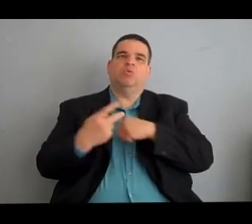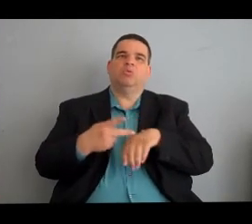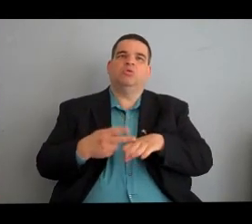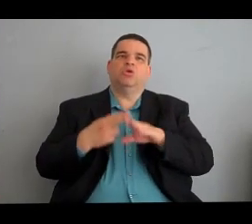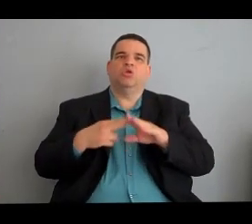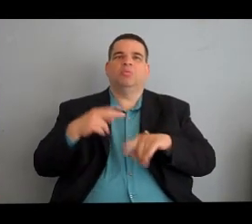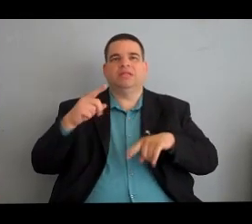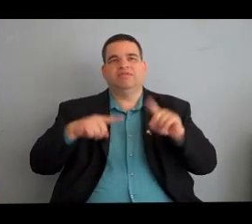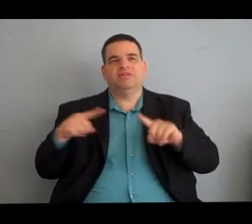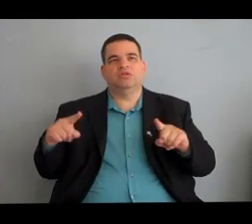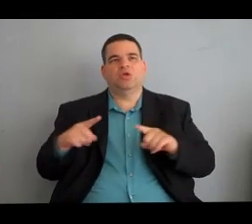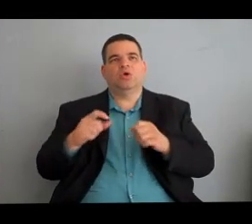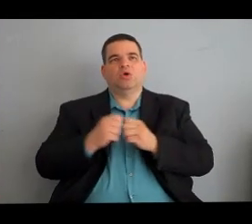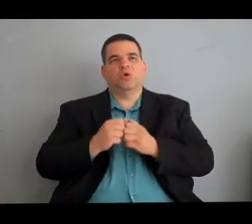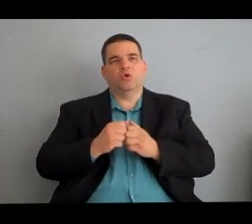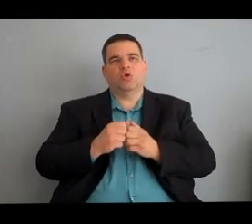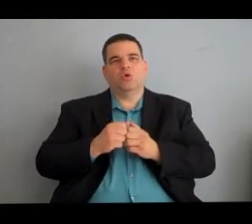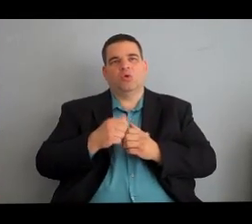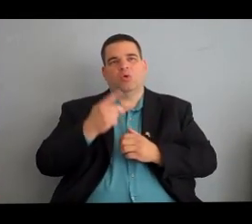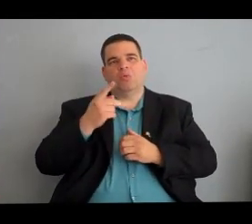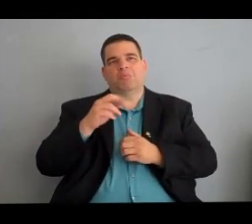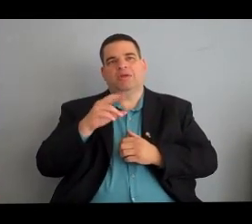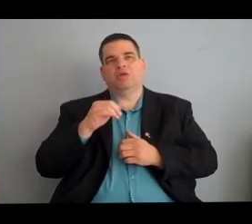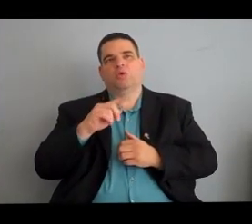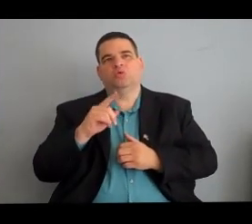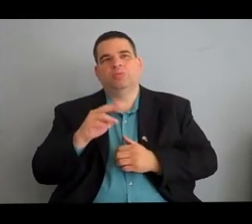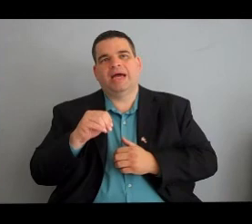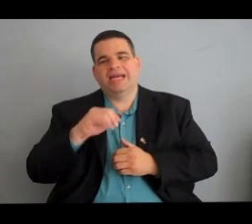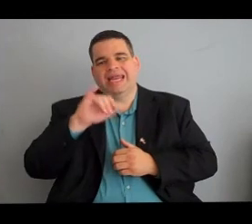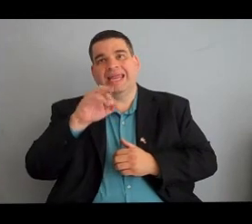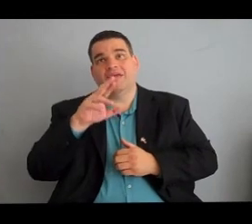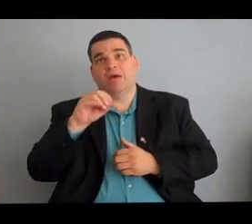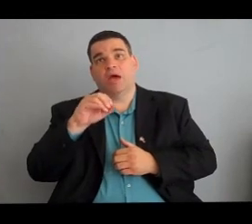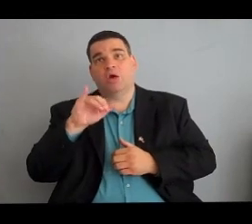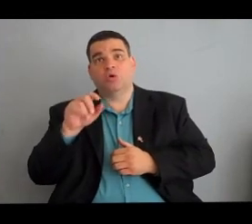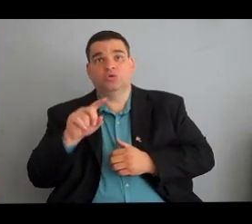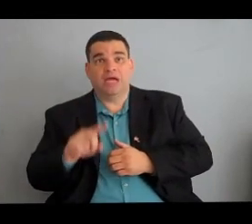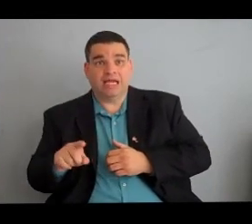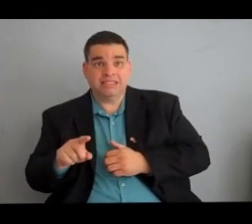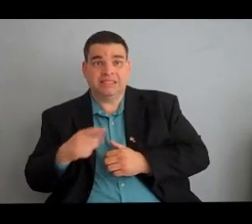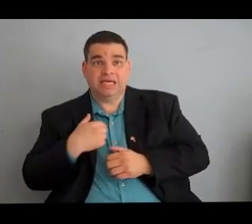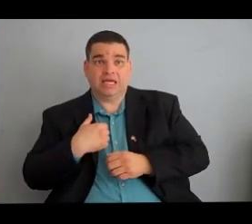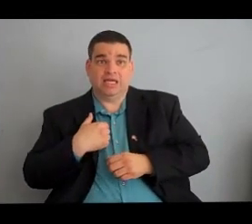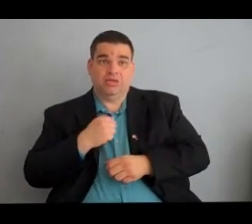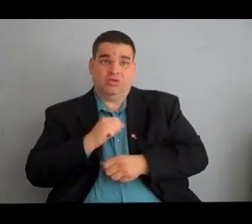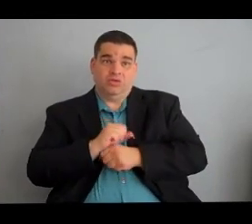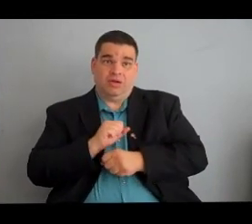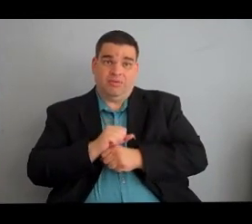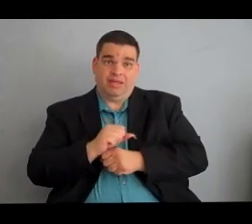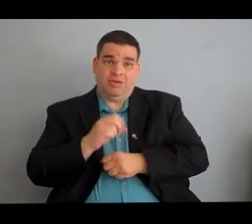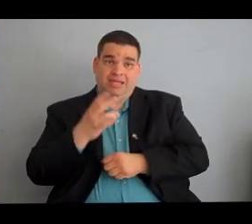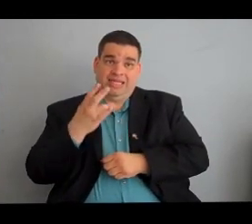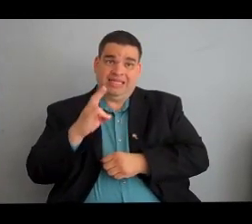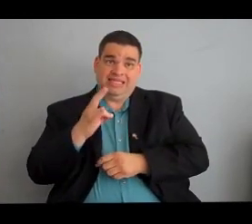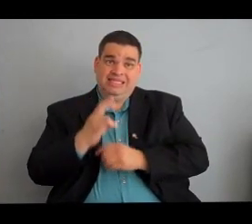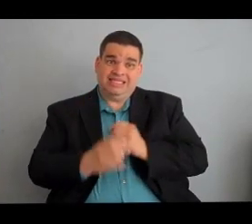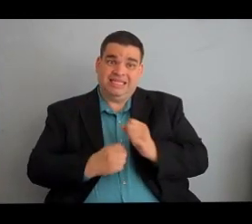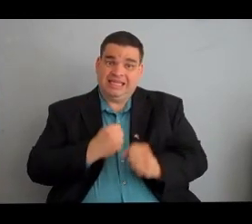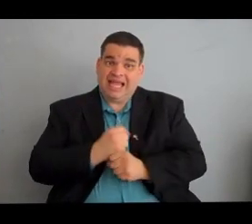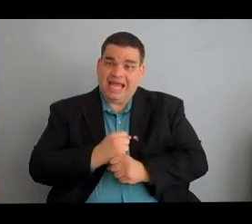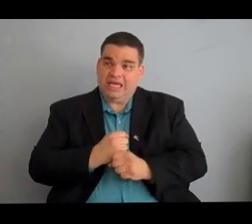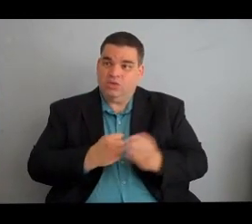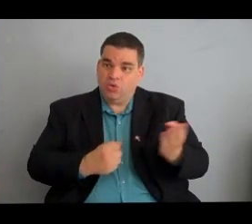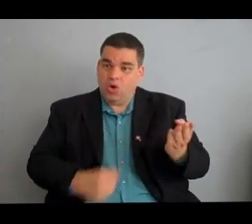Pedro Guzmán y Jíbaro Jazz, uh-huh, donde yo trabajé por espacio de 17 años, wow, donde pude conocer un ser